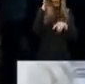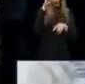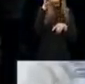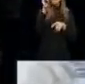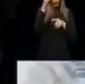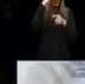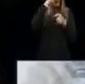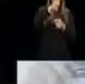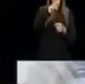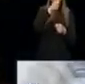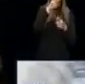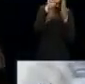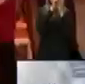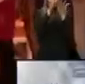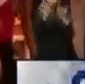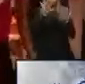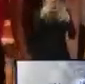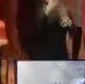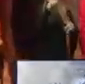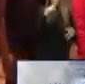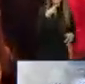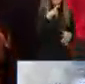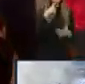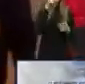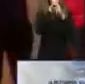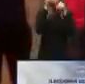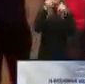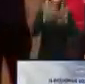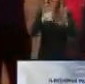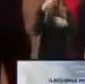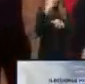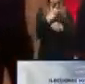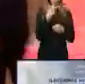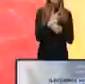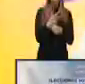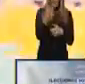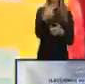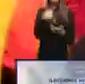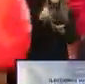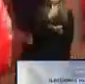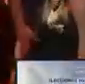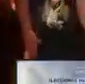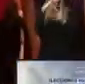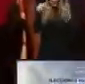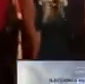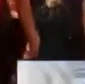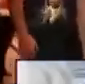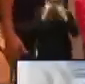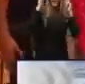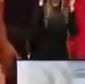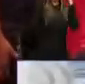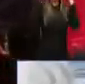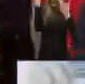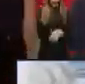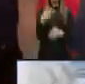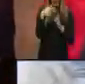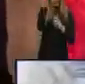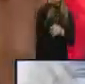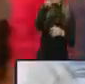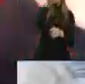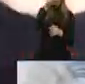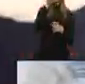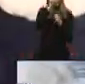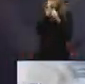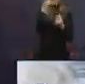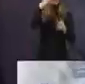tendremos más del obelisco. Así vive Guatemala, capital, esta noche la victoria de Bernardo Arévalo. Son los correligionarios los